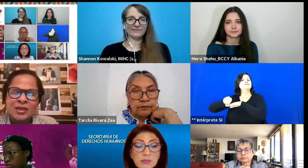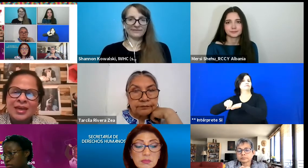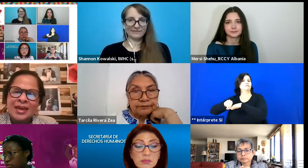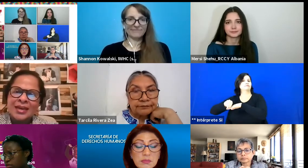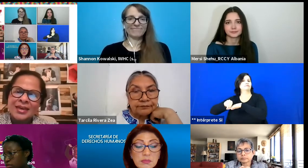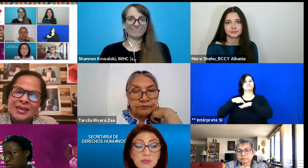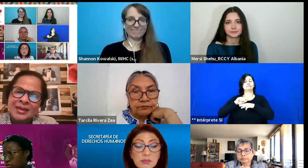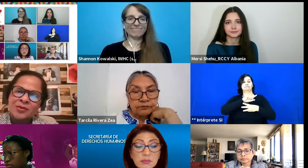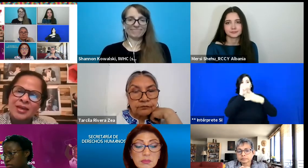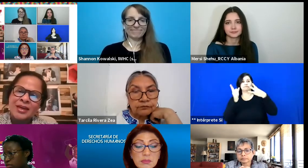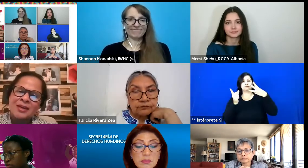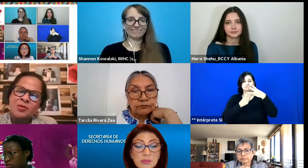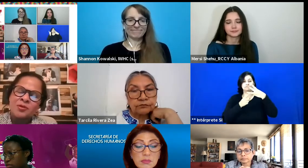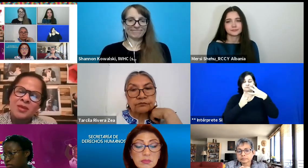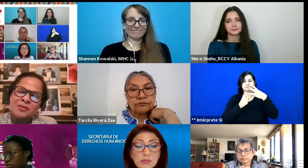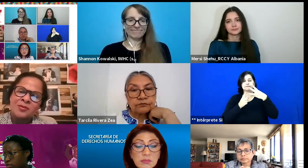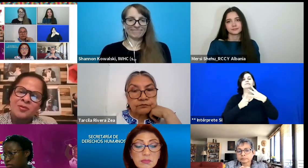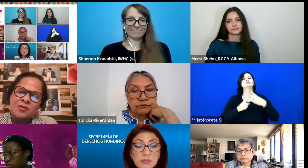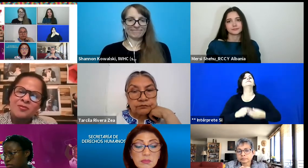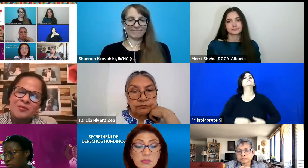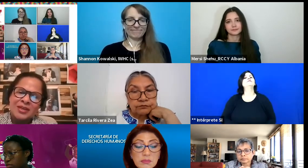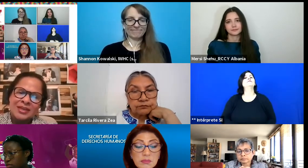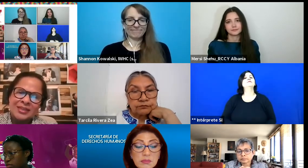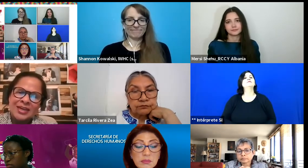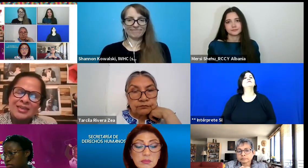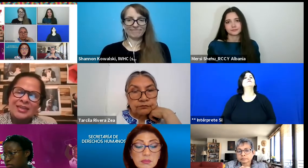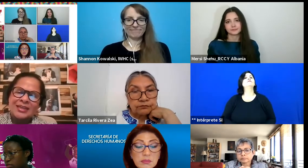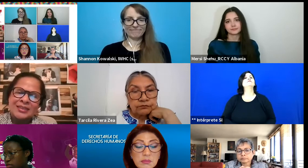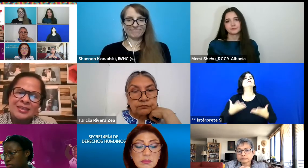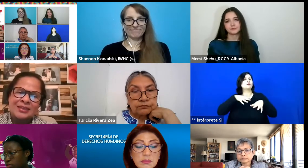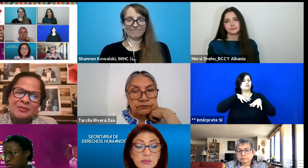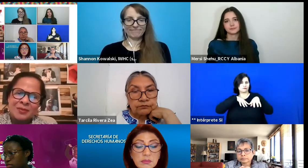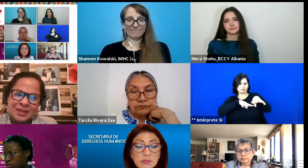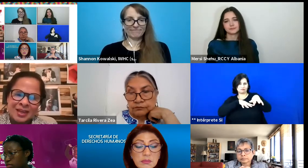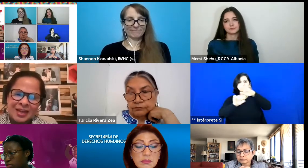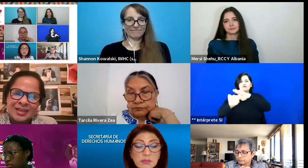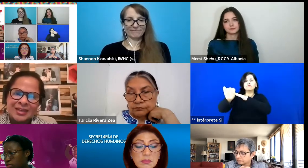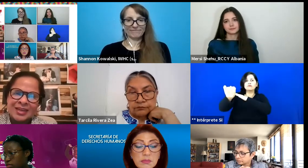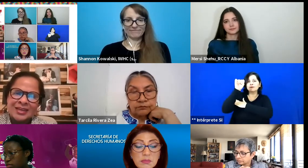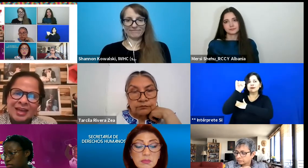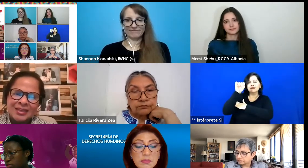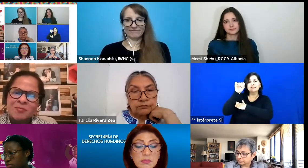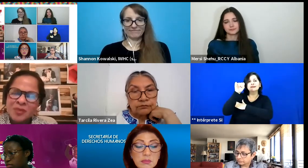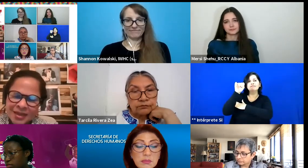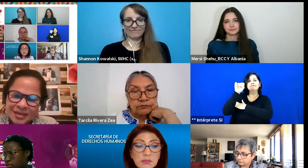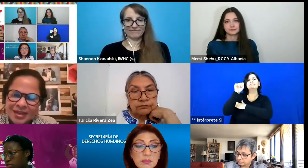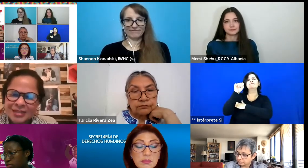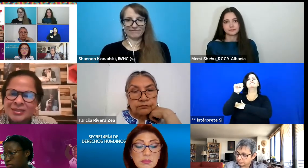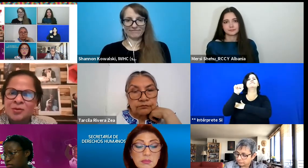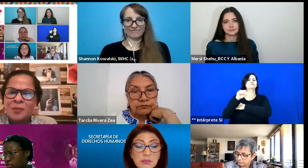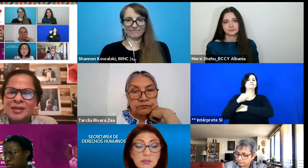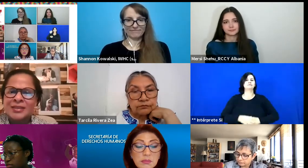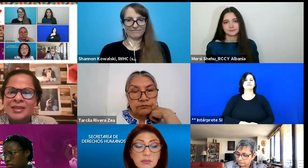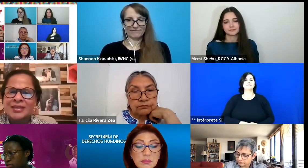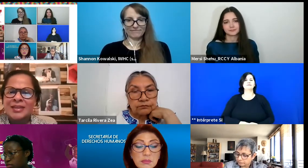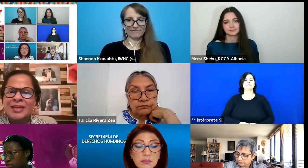razón es que creo que el movimiento feminista, ¿verdad?, también ha